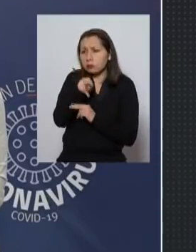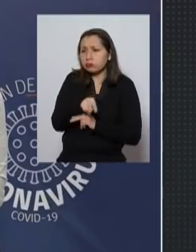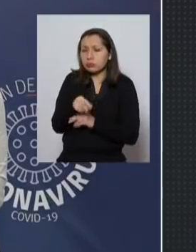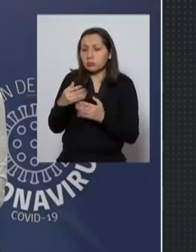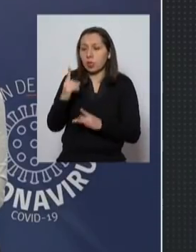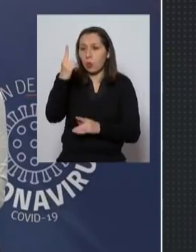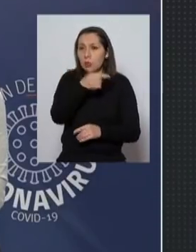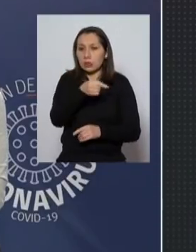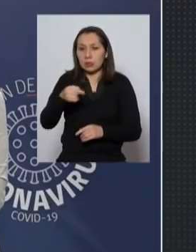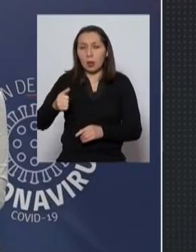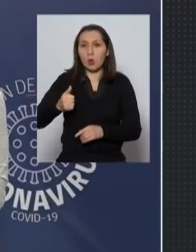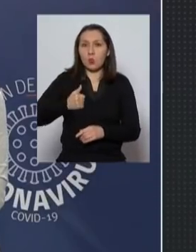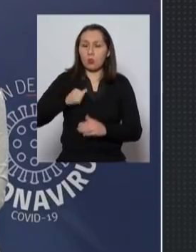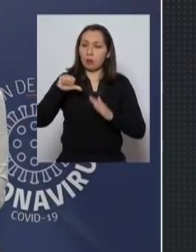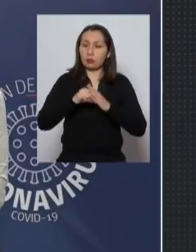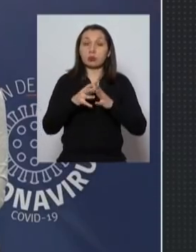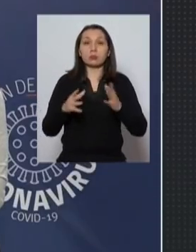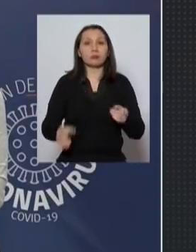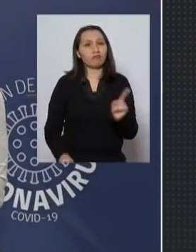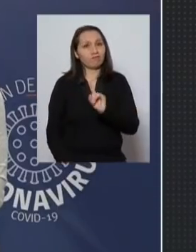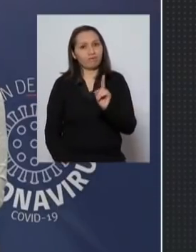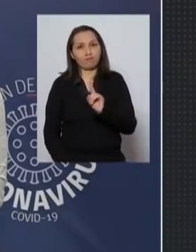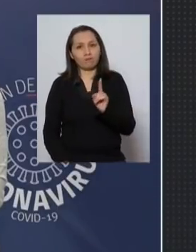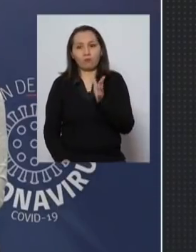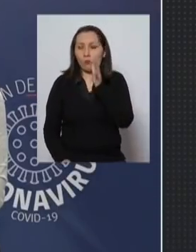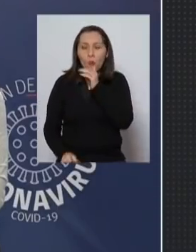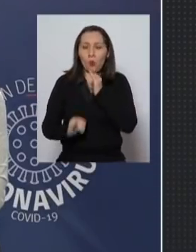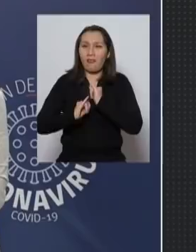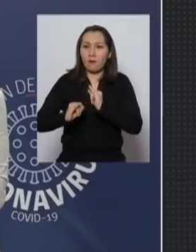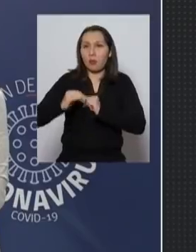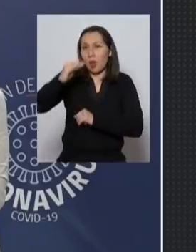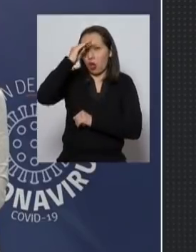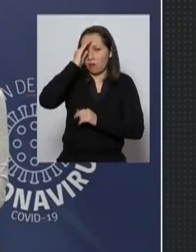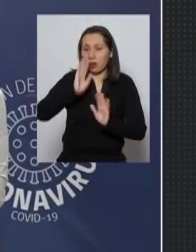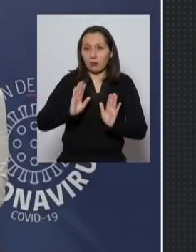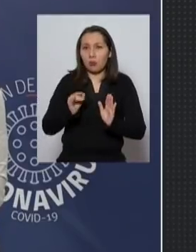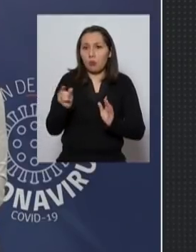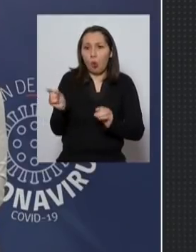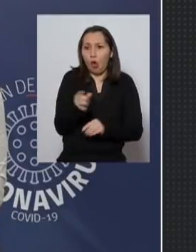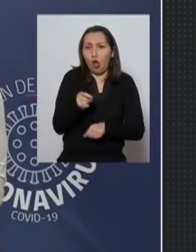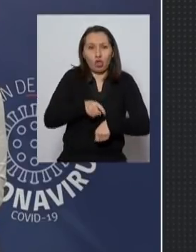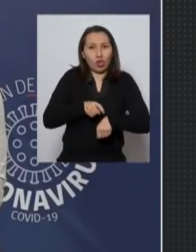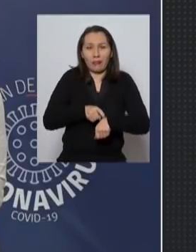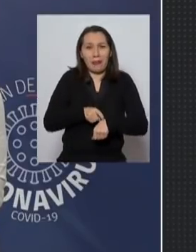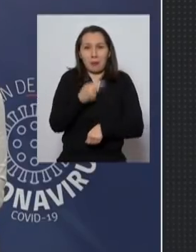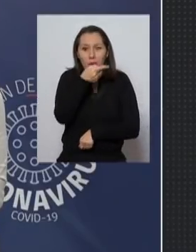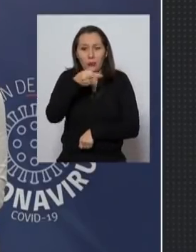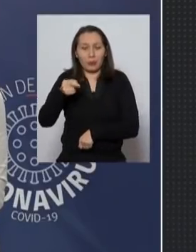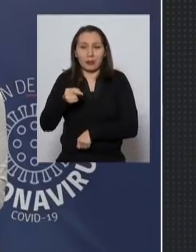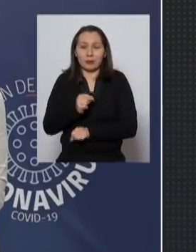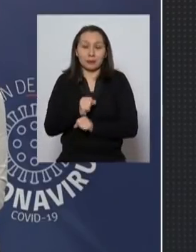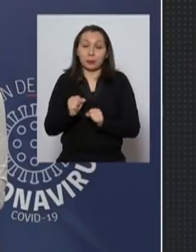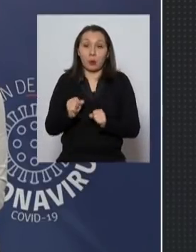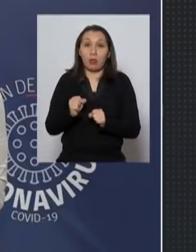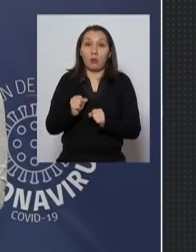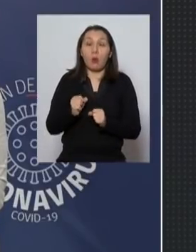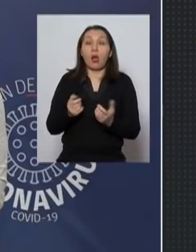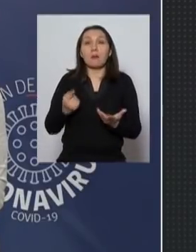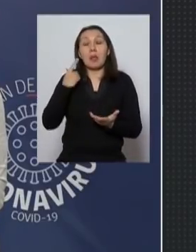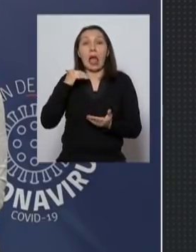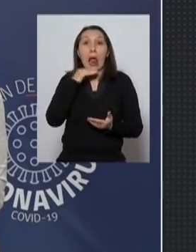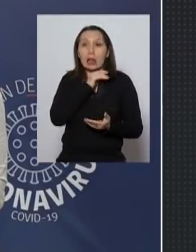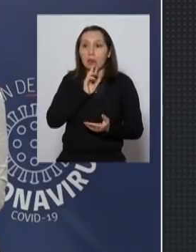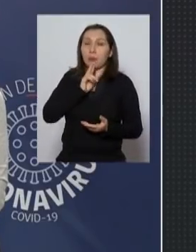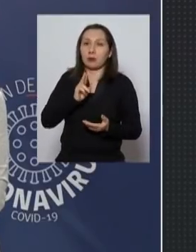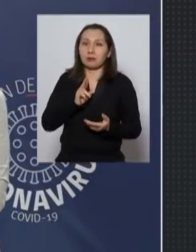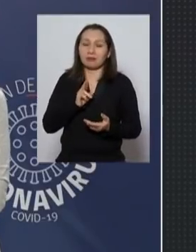ya se cumple una semana de esta gran cuarentena? No tenemos una información confiable a tan poco plazo. Sería